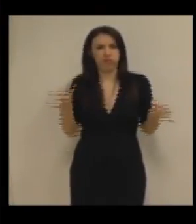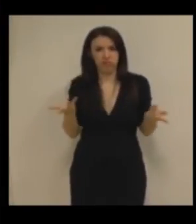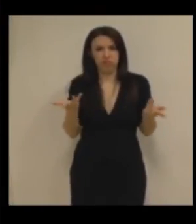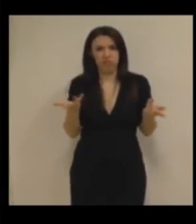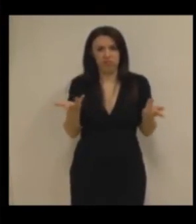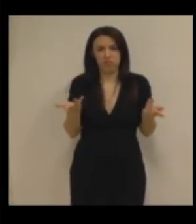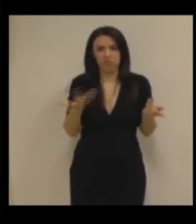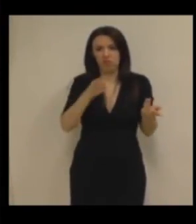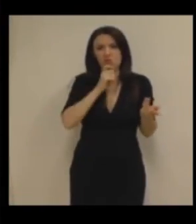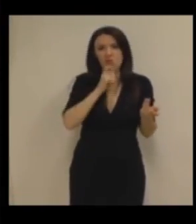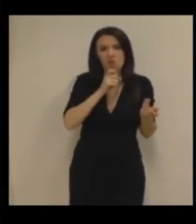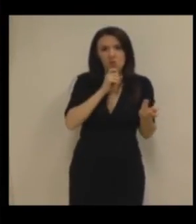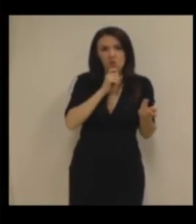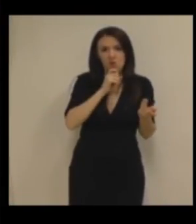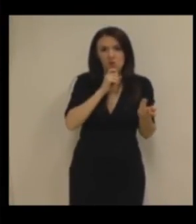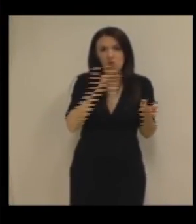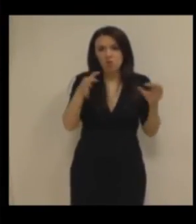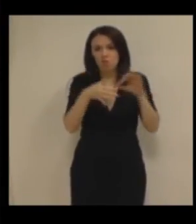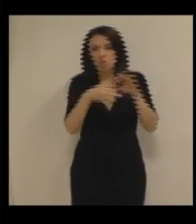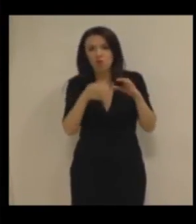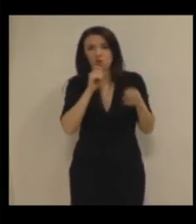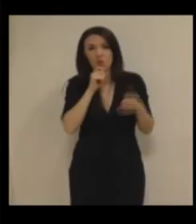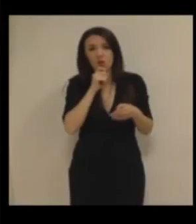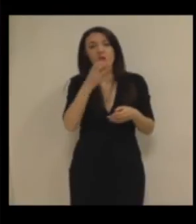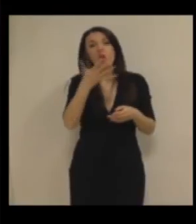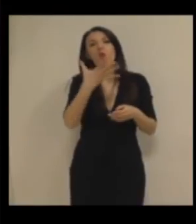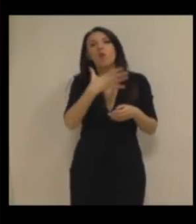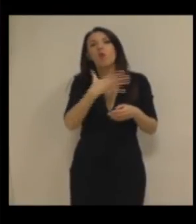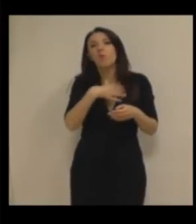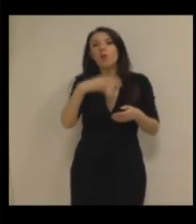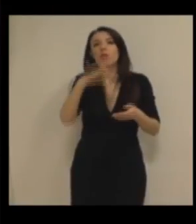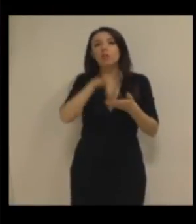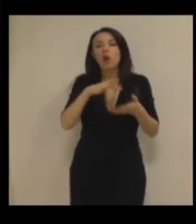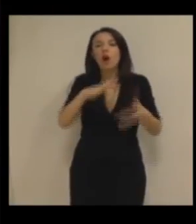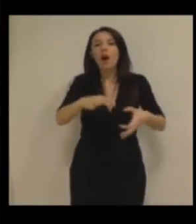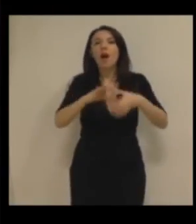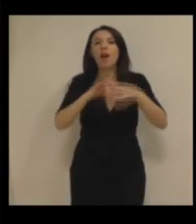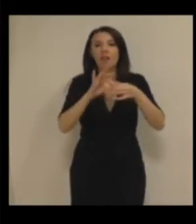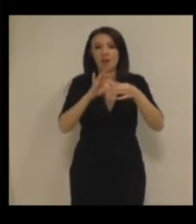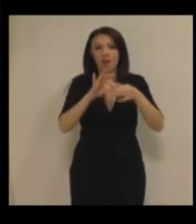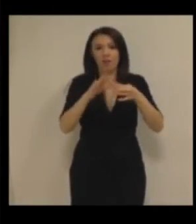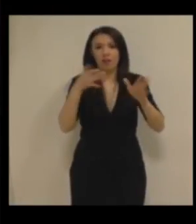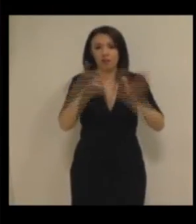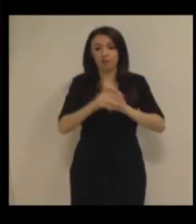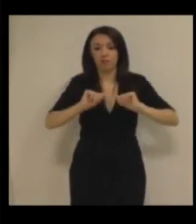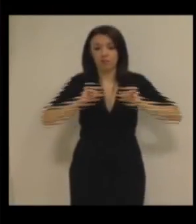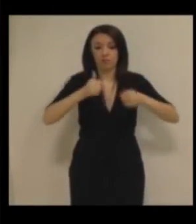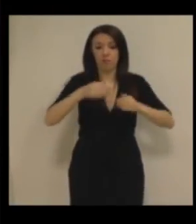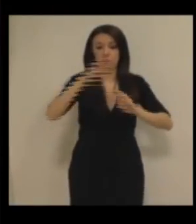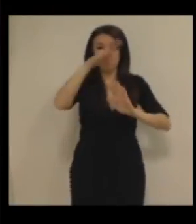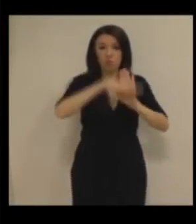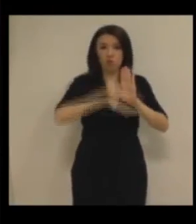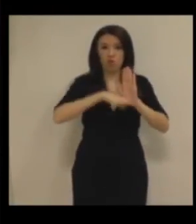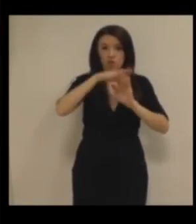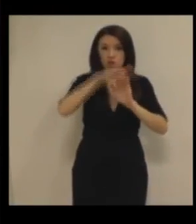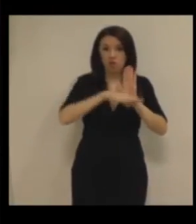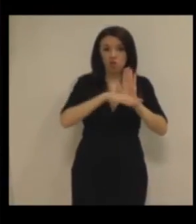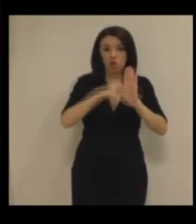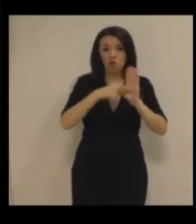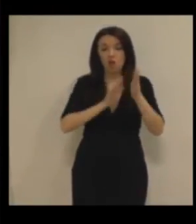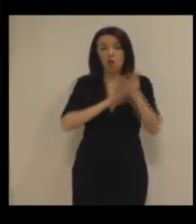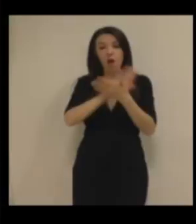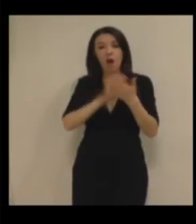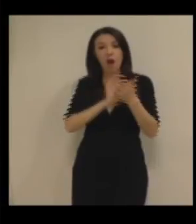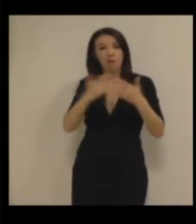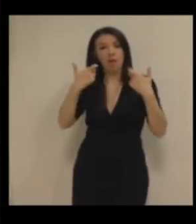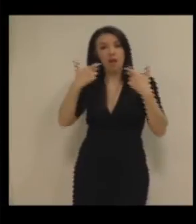¿y cómo puedo engarzarlos como tal? O sea, quizá estableciendo alianza, es decir, vamos a poner en marcha este proyecto, vamos a hablar con este